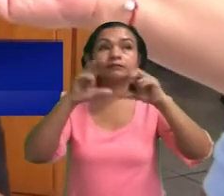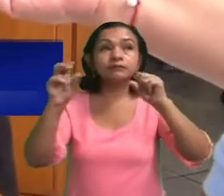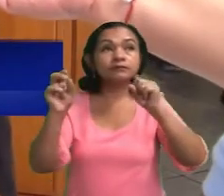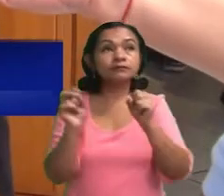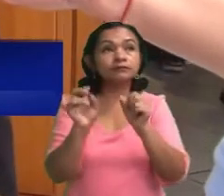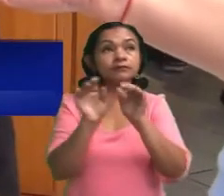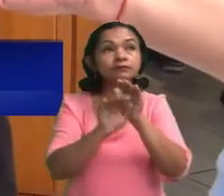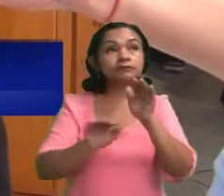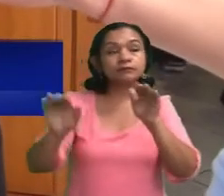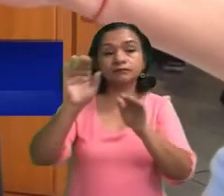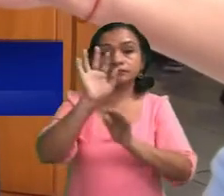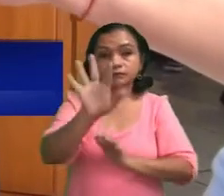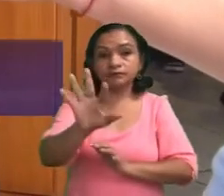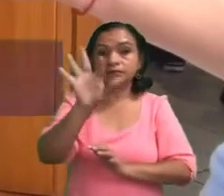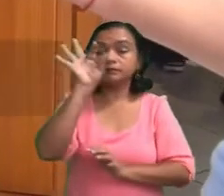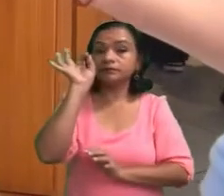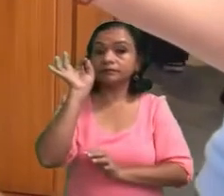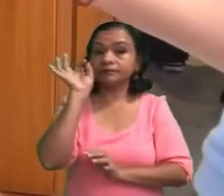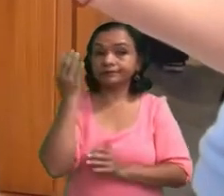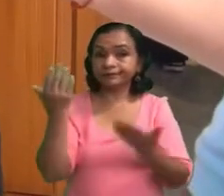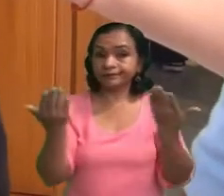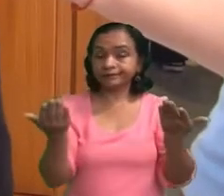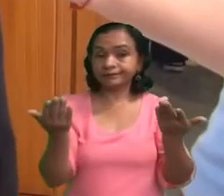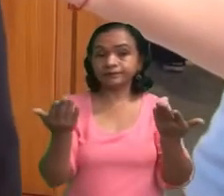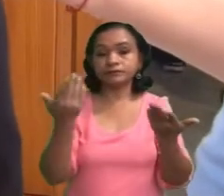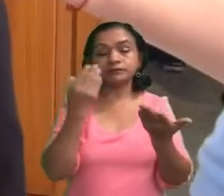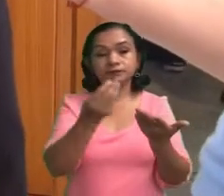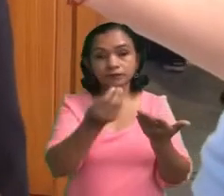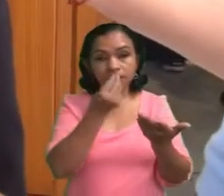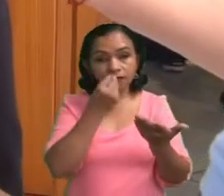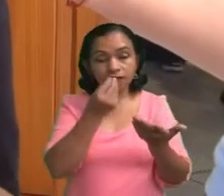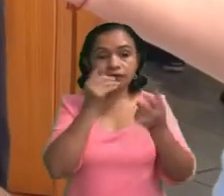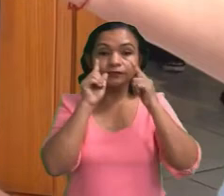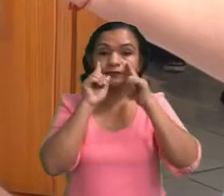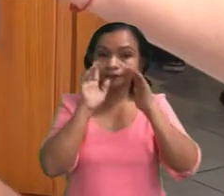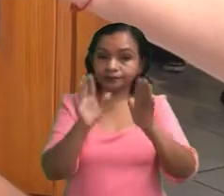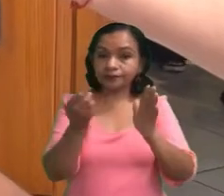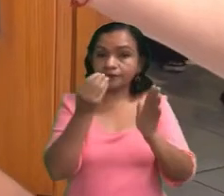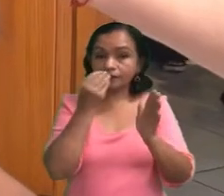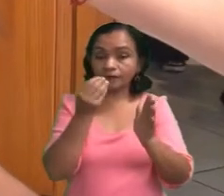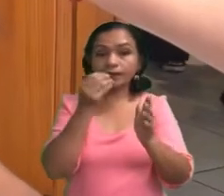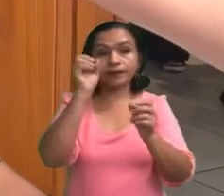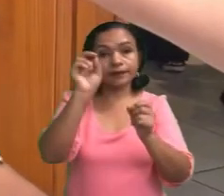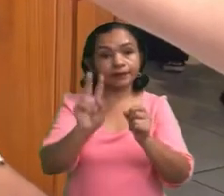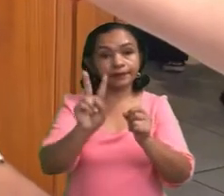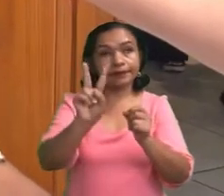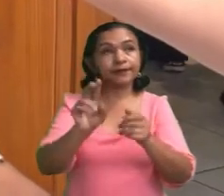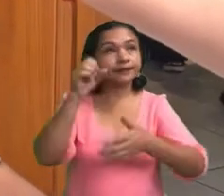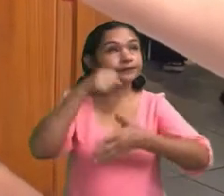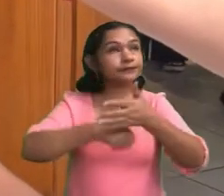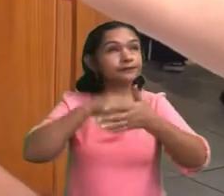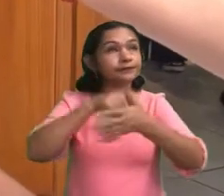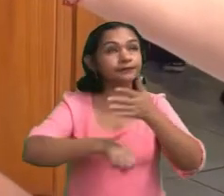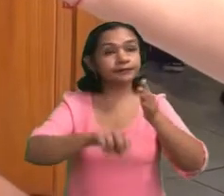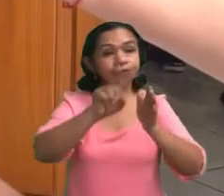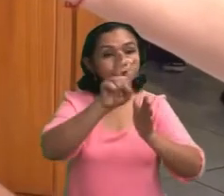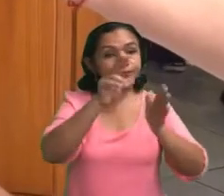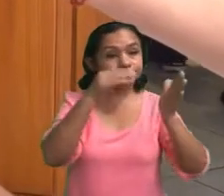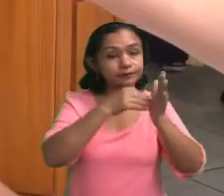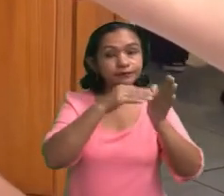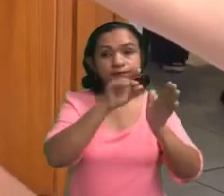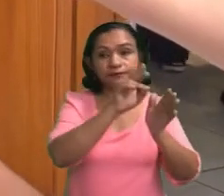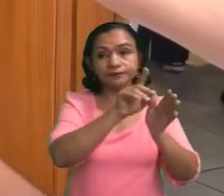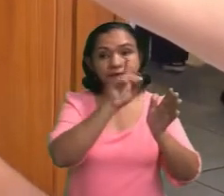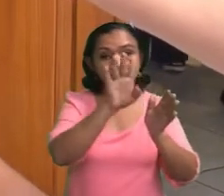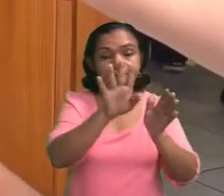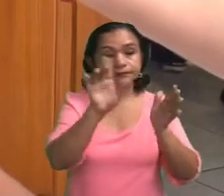los que se ha priorizado fue precisamente el de soberanía y seguridad alimentaria. Este es un segundo esfuerzo. En el 2014 ya se había